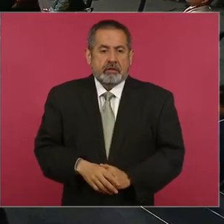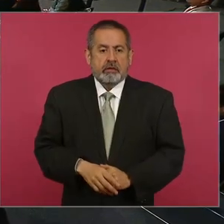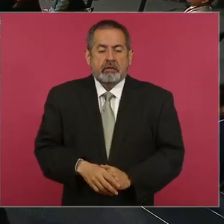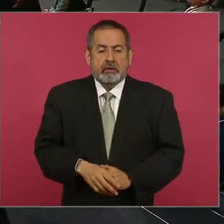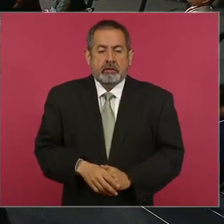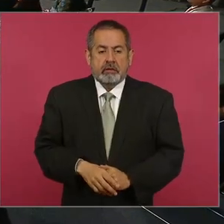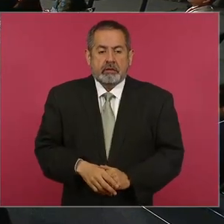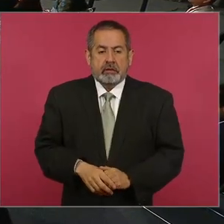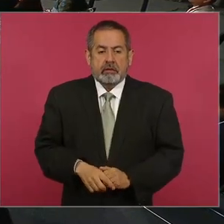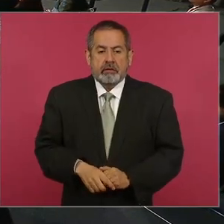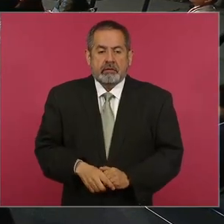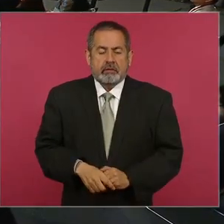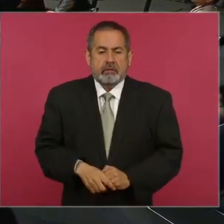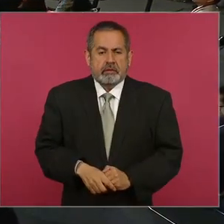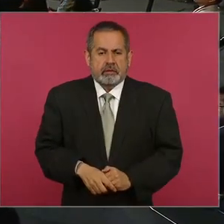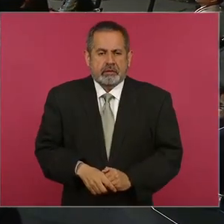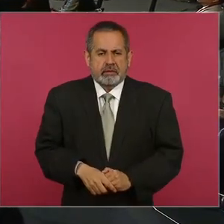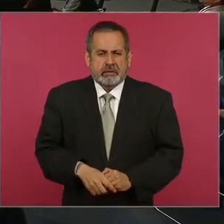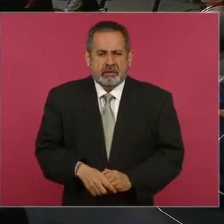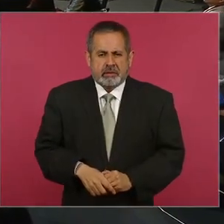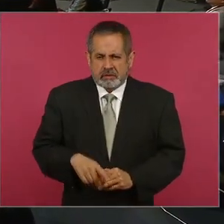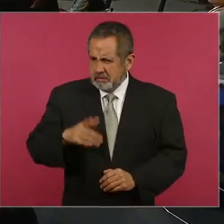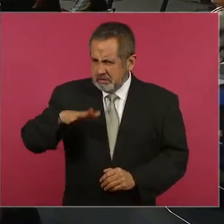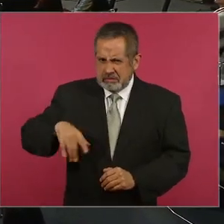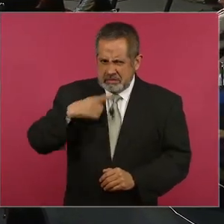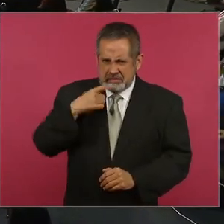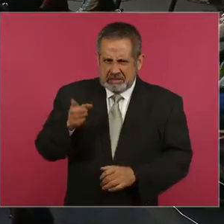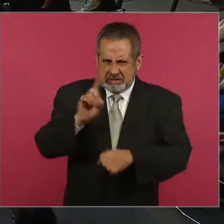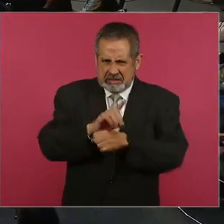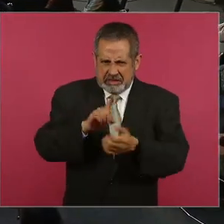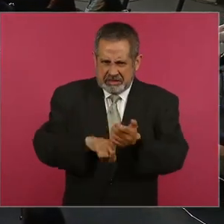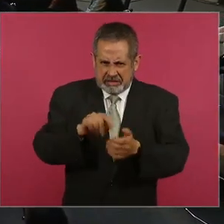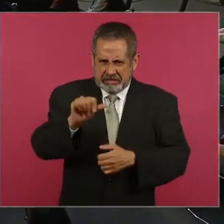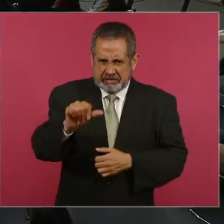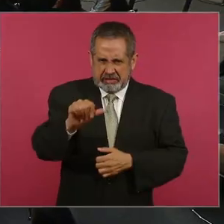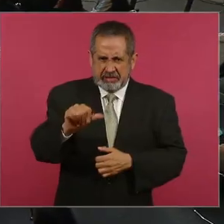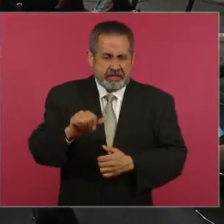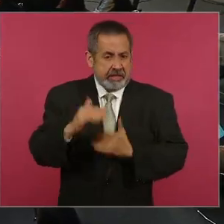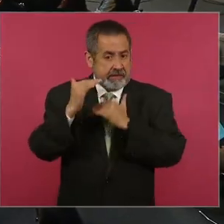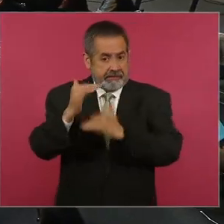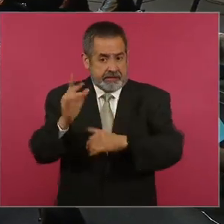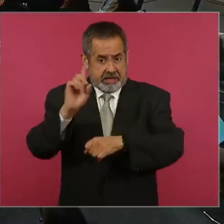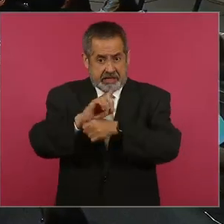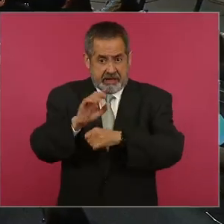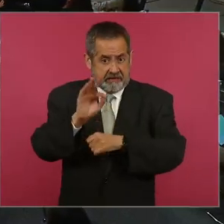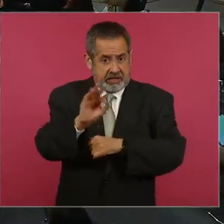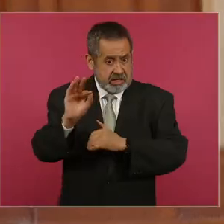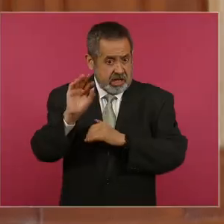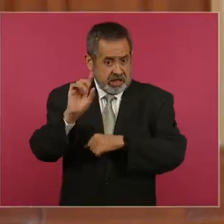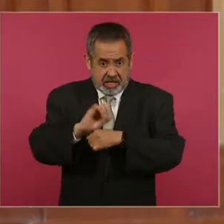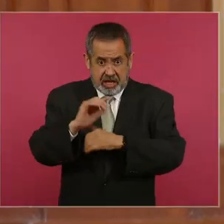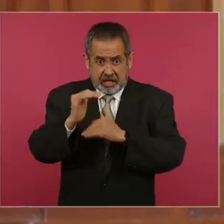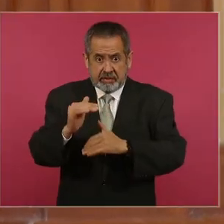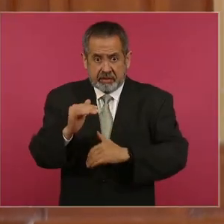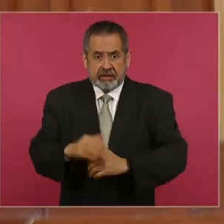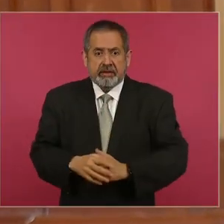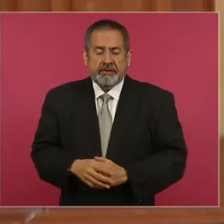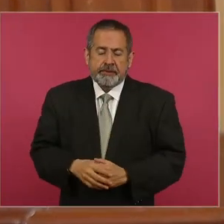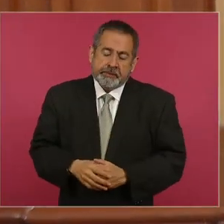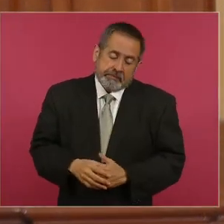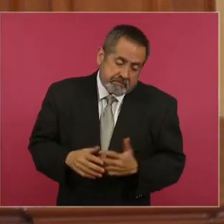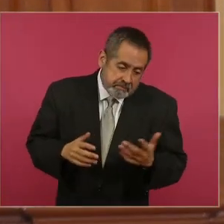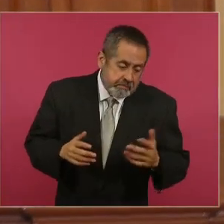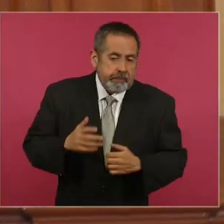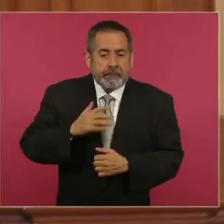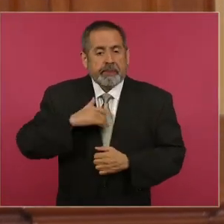días, tiene que ser esta semana. ¿Es como lo mencionas tú, el 16, el límite? Sí. Pues ojalá